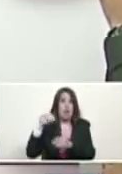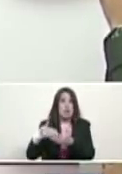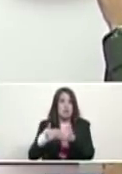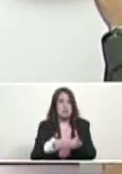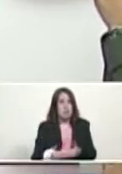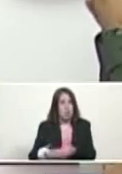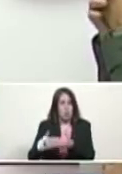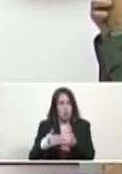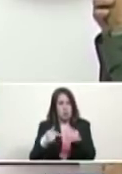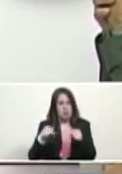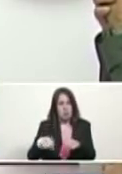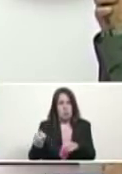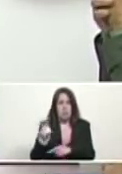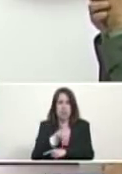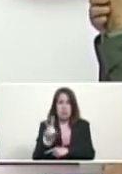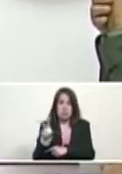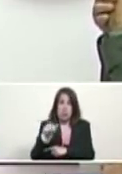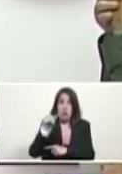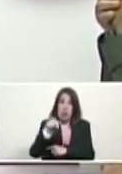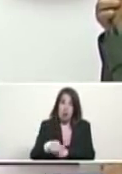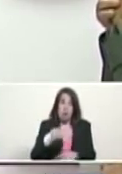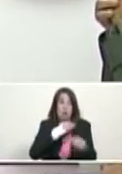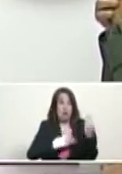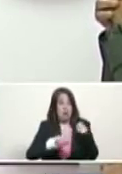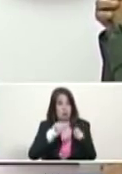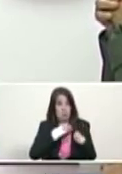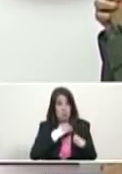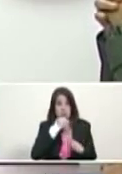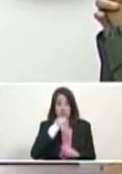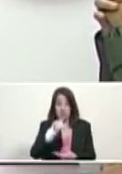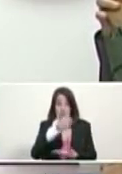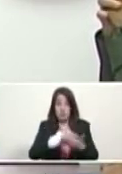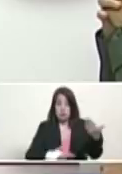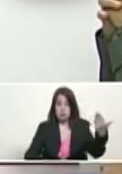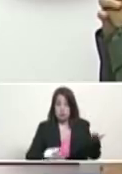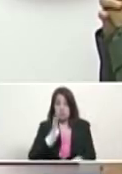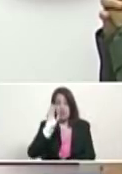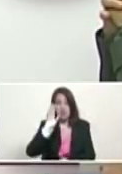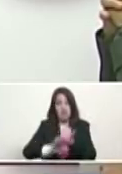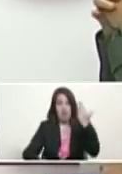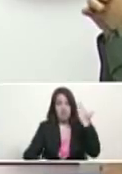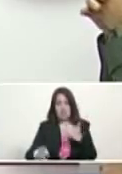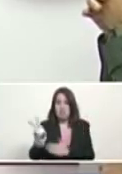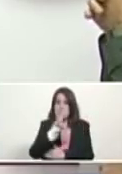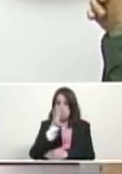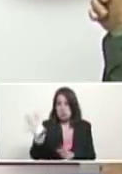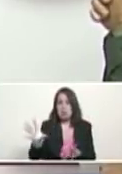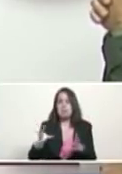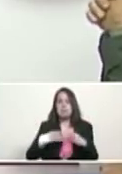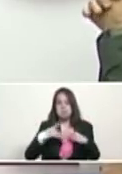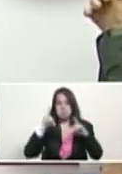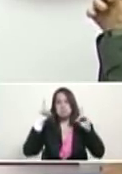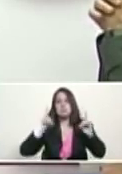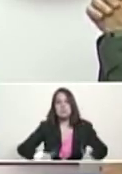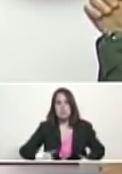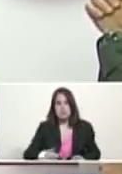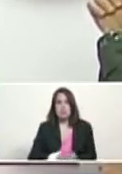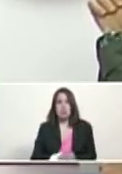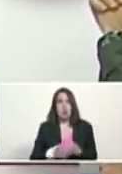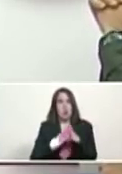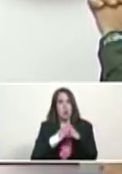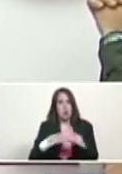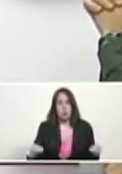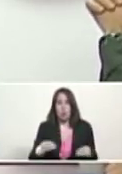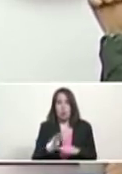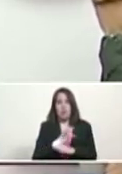Unidos. Hoy hemos sido notificados que se van de Venezuela, acatando nuestra decisión, todos los